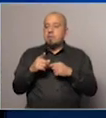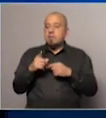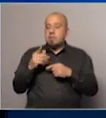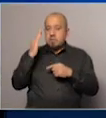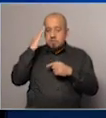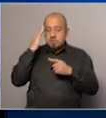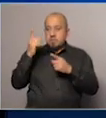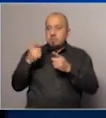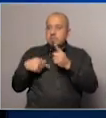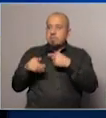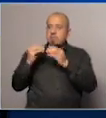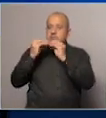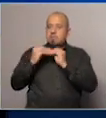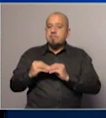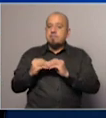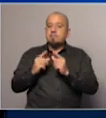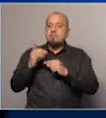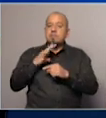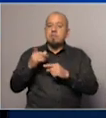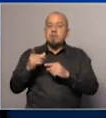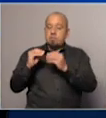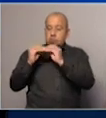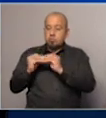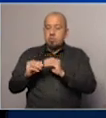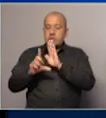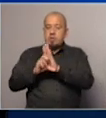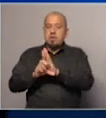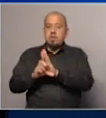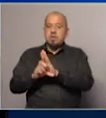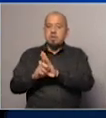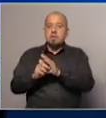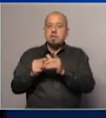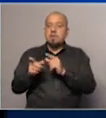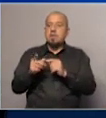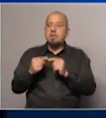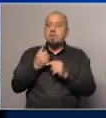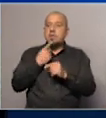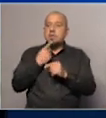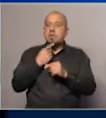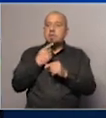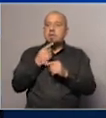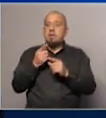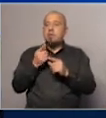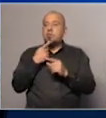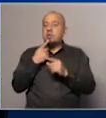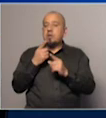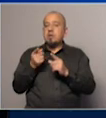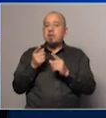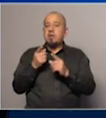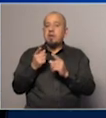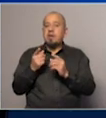que el presupuesto es la ley que va a y orientar la política económica y por ende